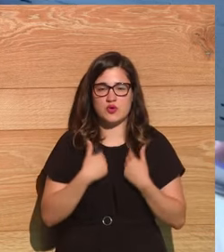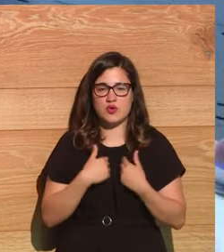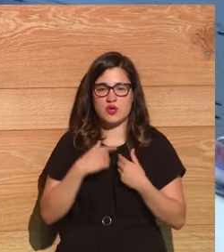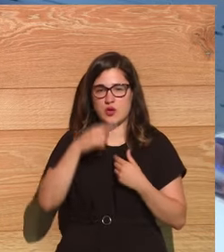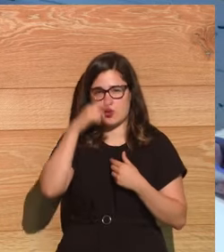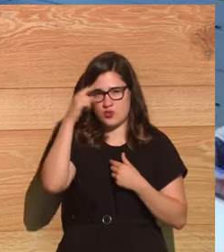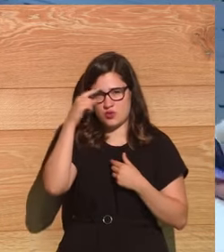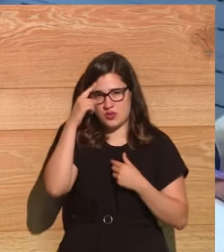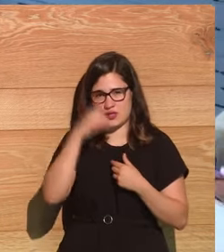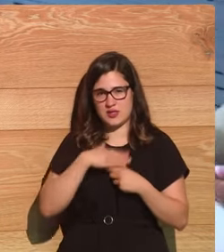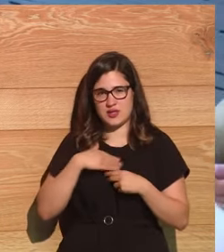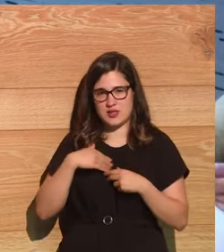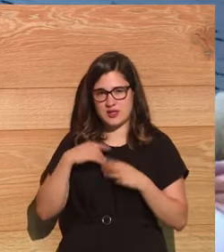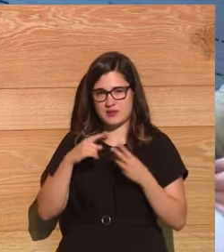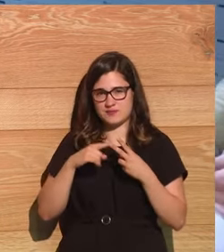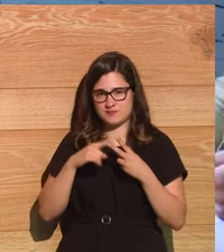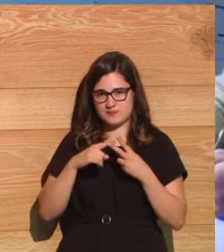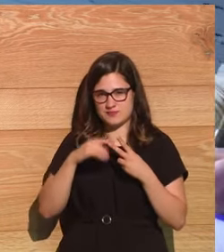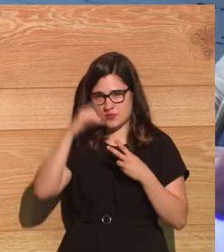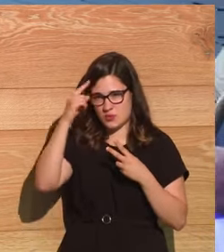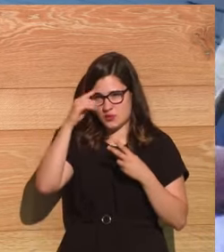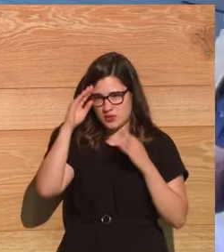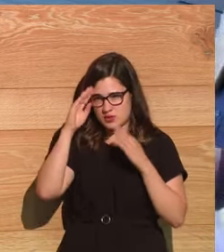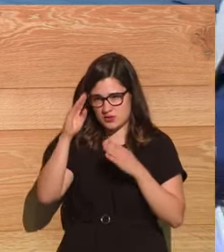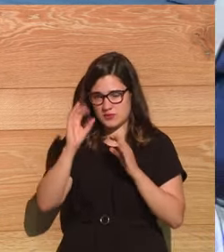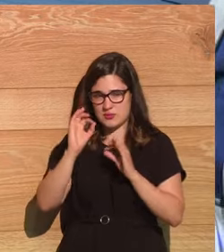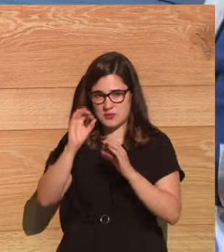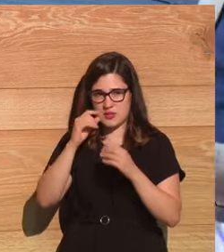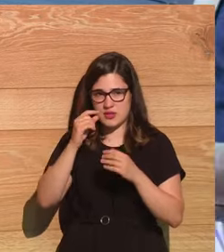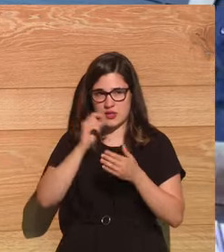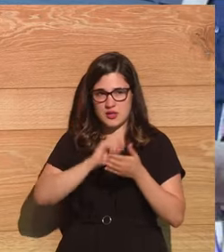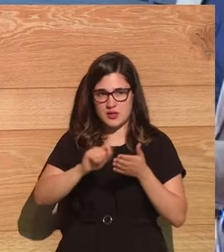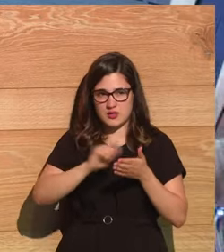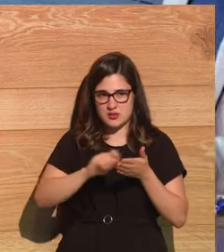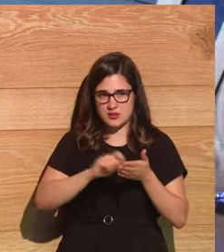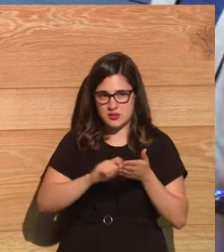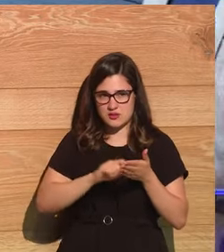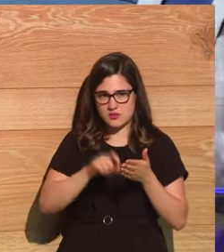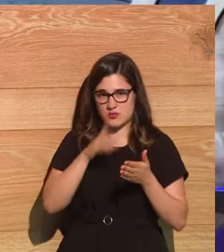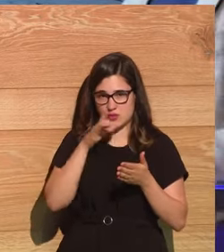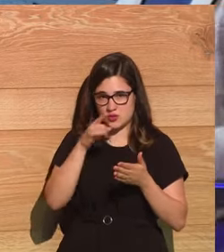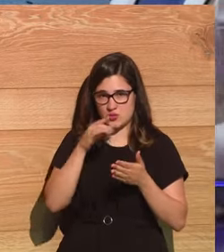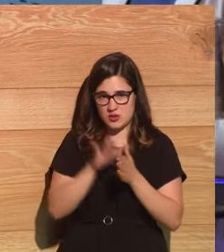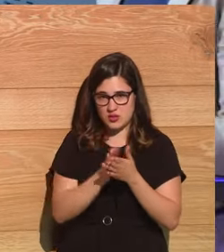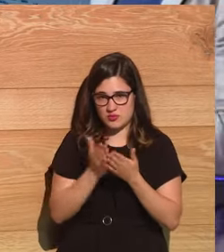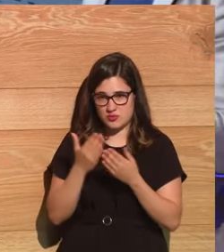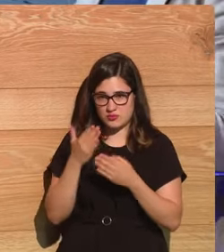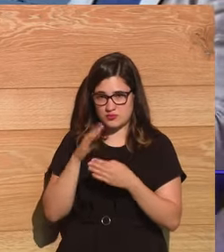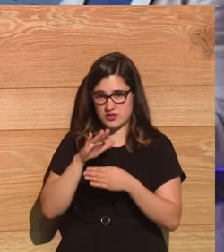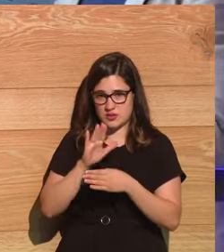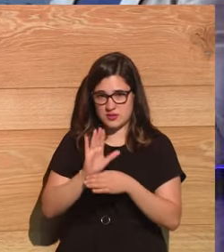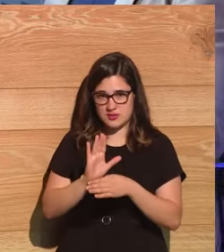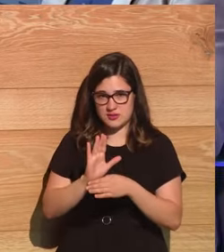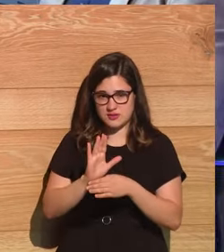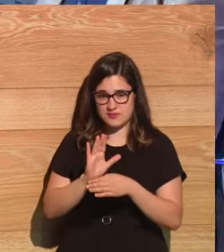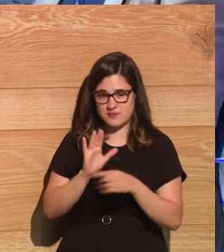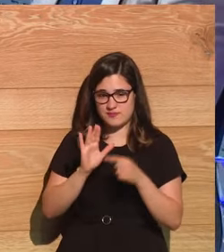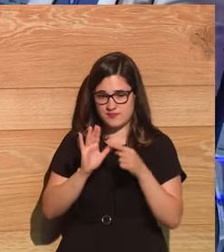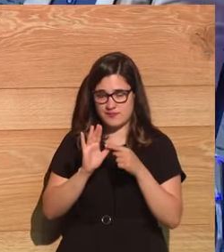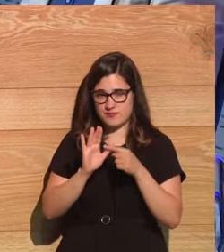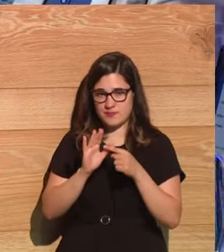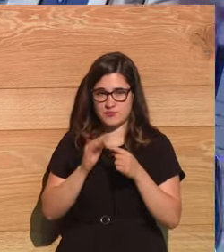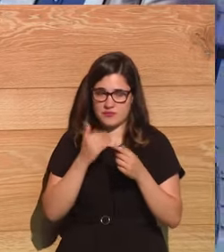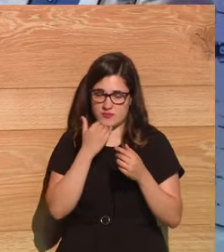segunda, y en concreto en la escritura, ya que vienes a presentar un libro, ¿no? Lo que es la lectura y la escritura. Es un componente